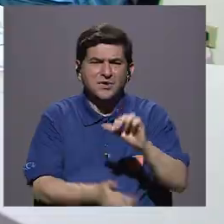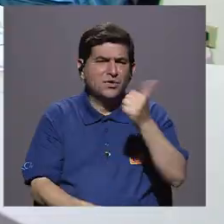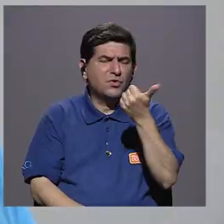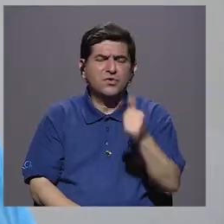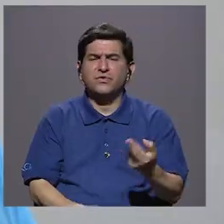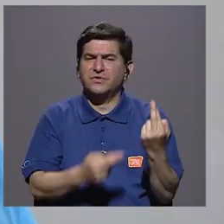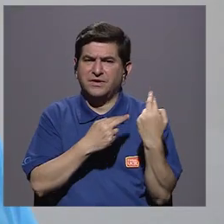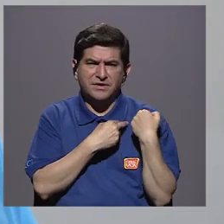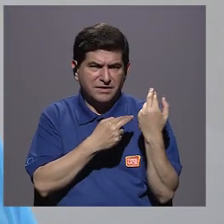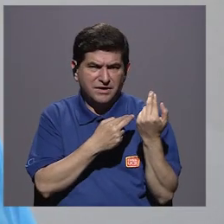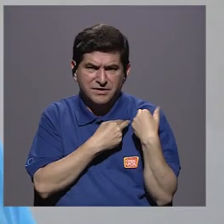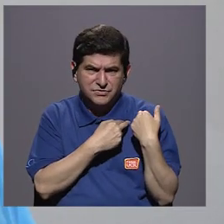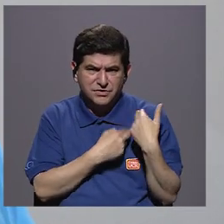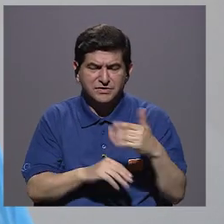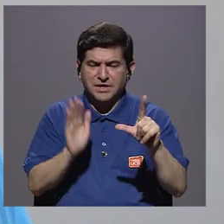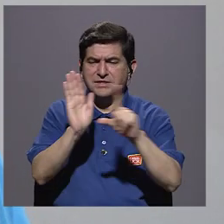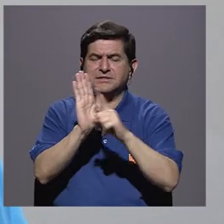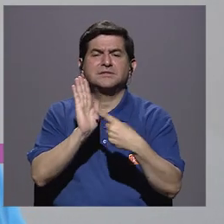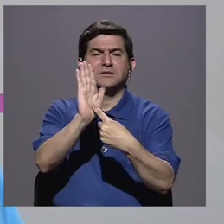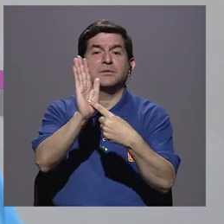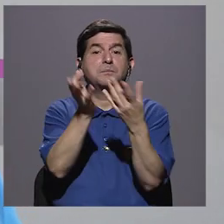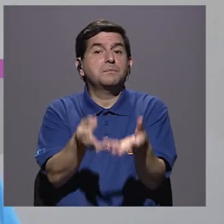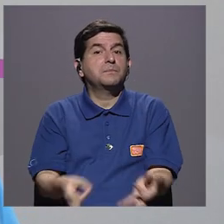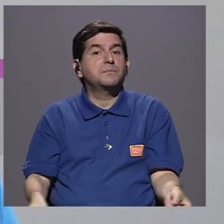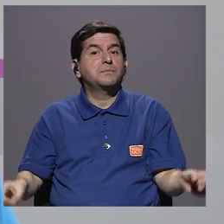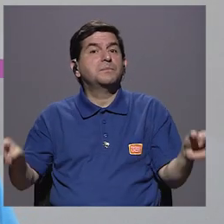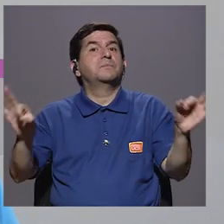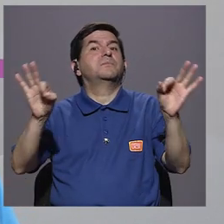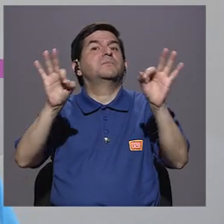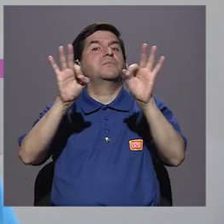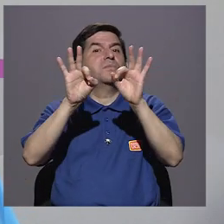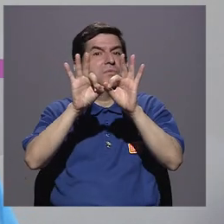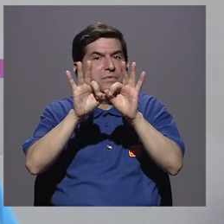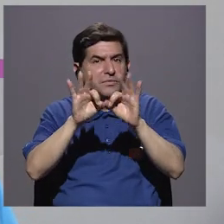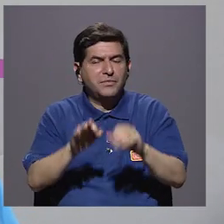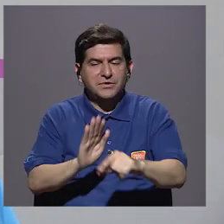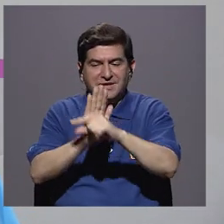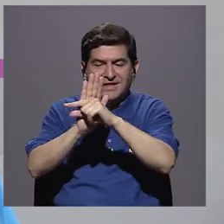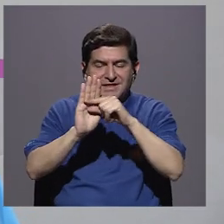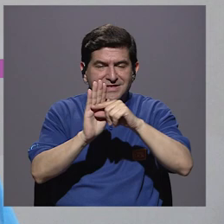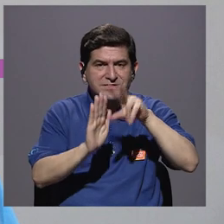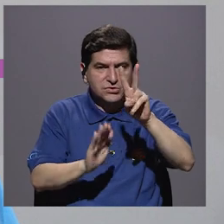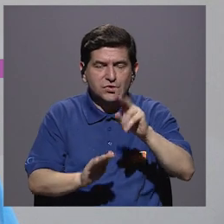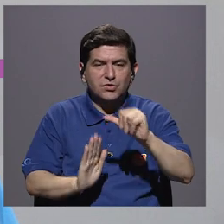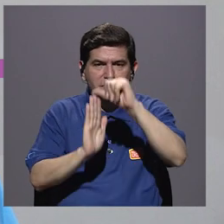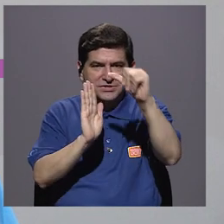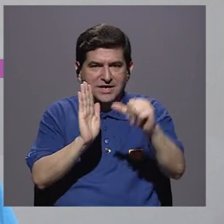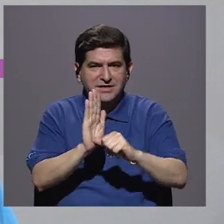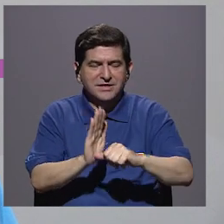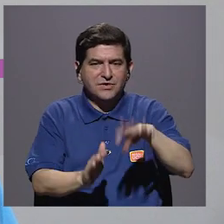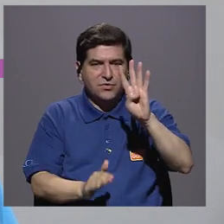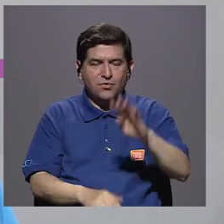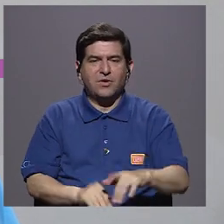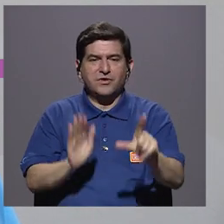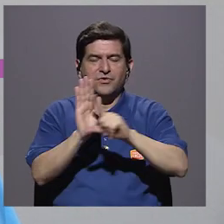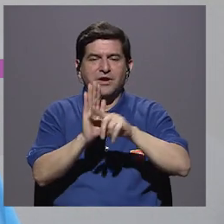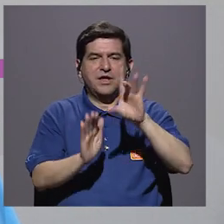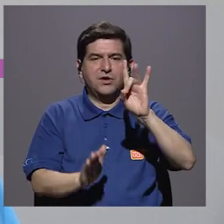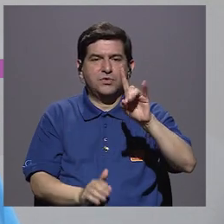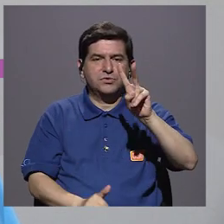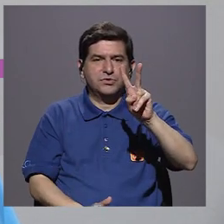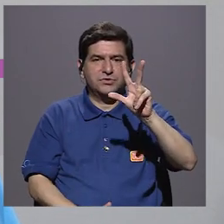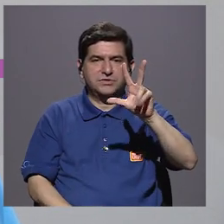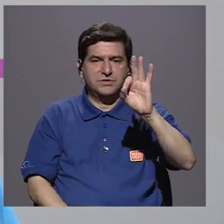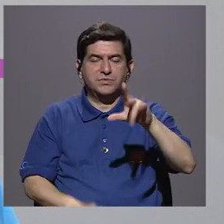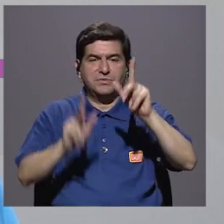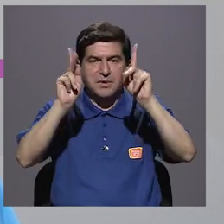deberes que está claro, en la ley. Es muy importante, Gabriela, como inciso 2 de este artículo 4 de la ley 8239, mencionar